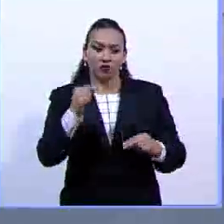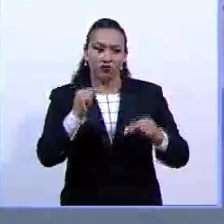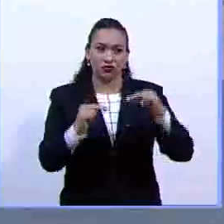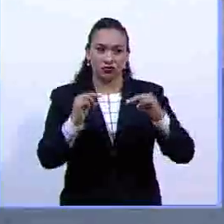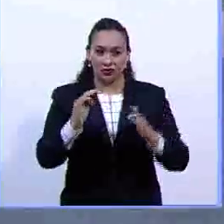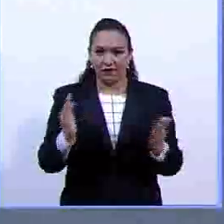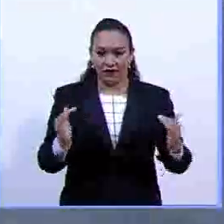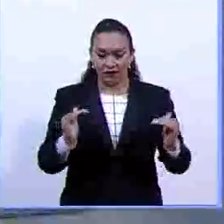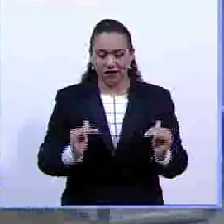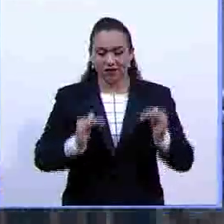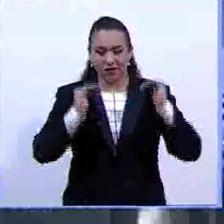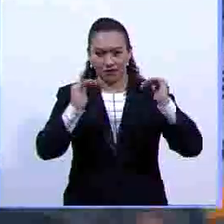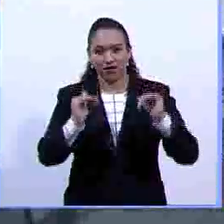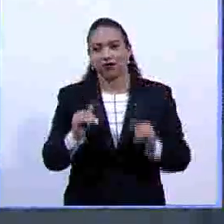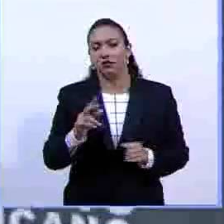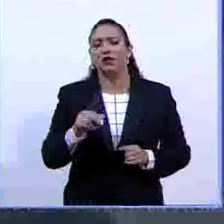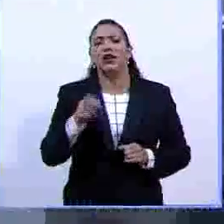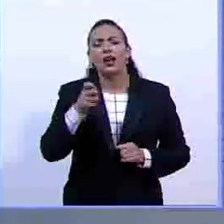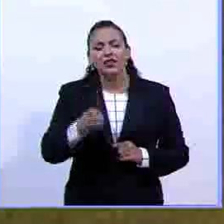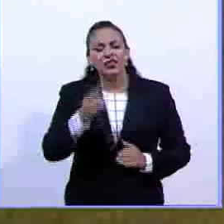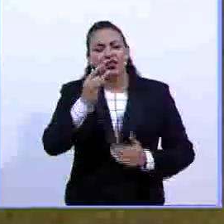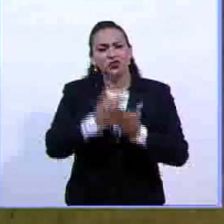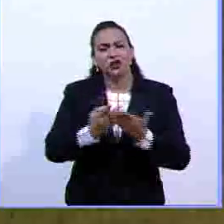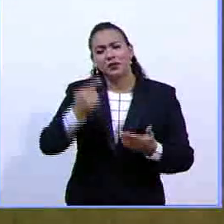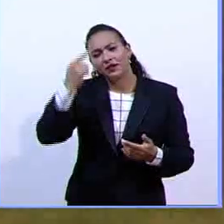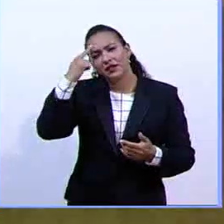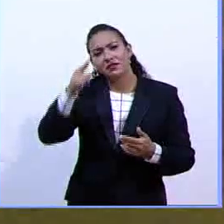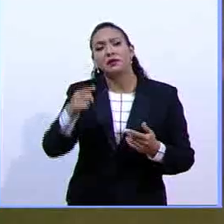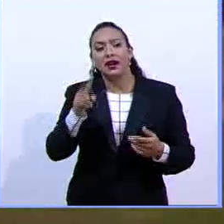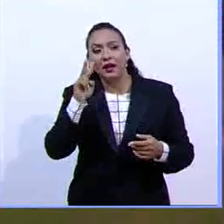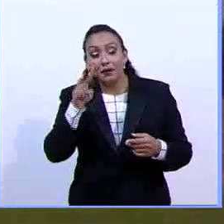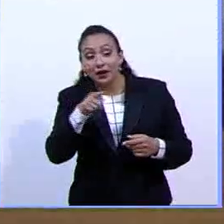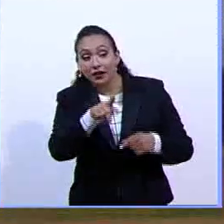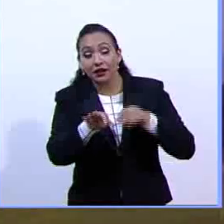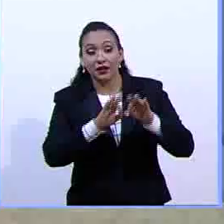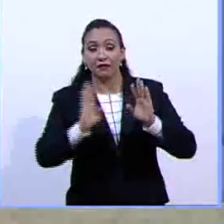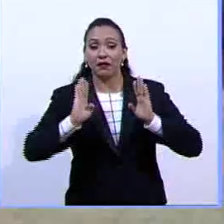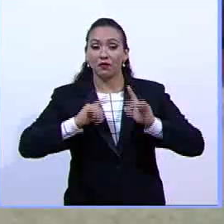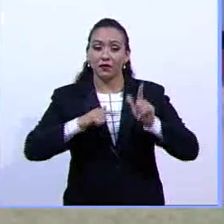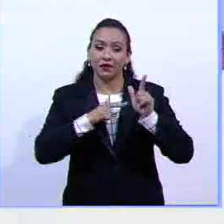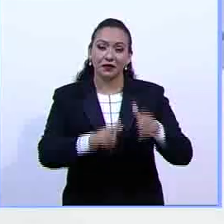sino que solo tiende a garantizar sus funciones.